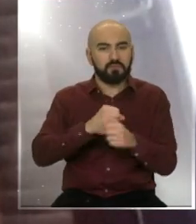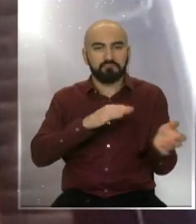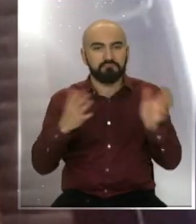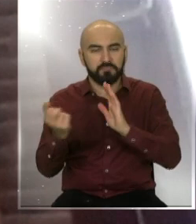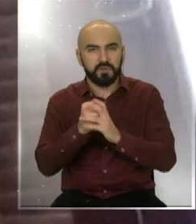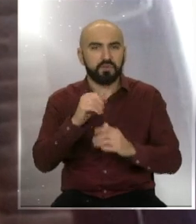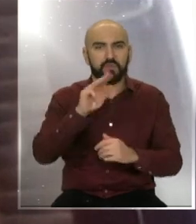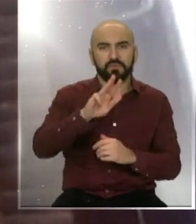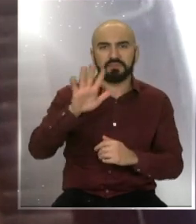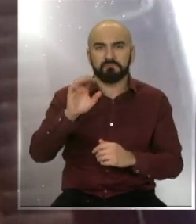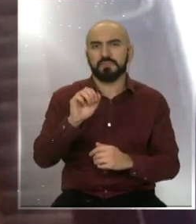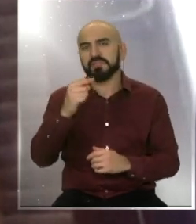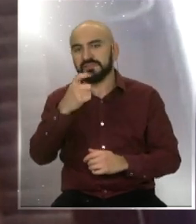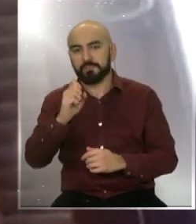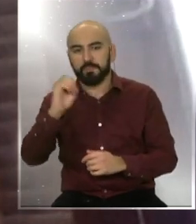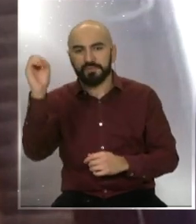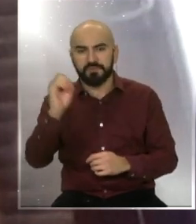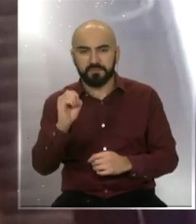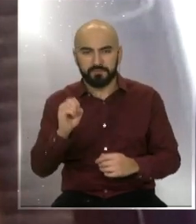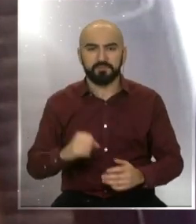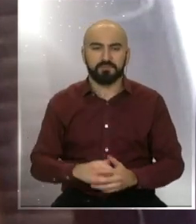95 y 100%.